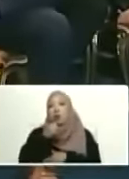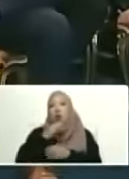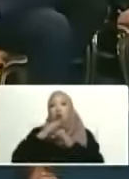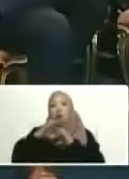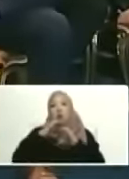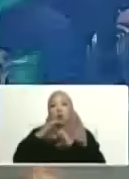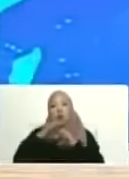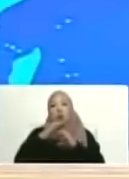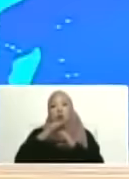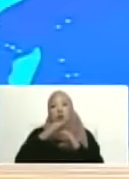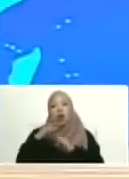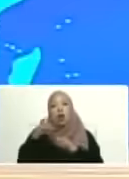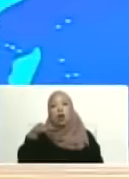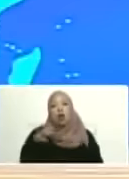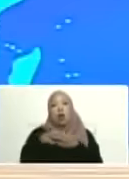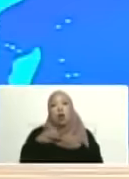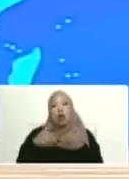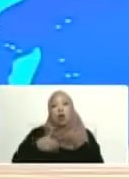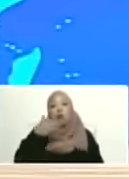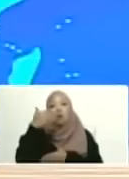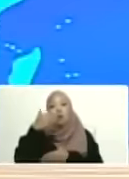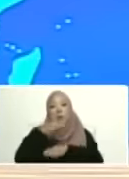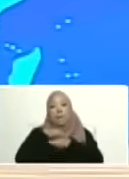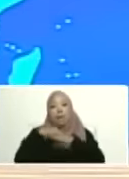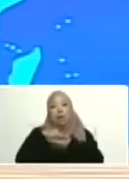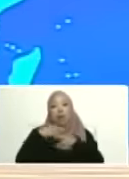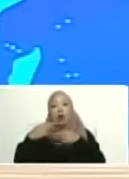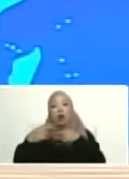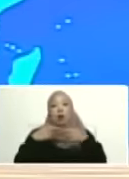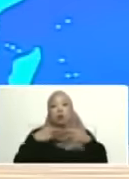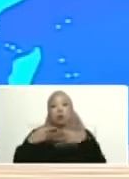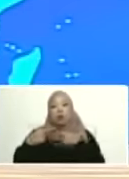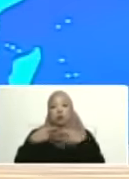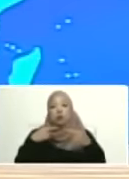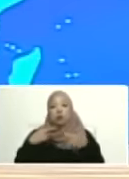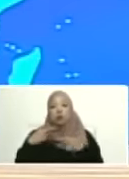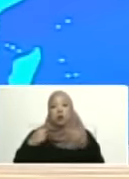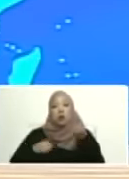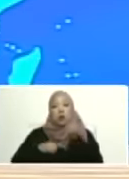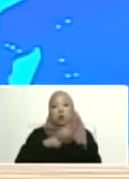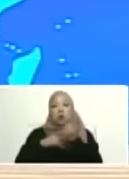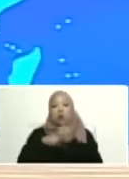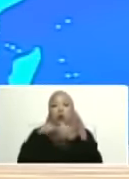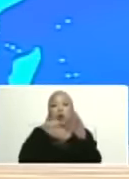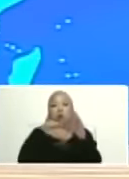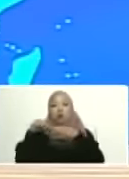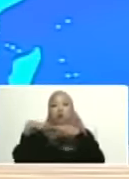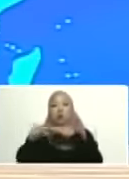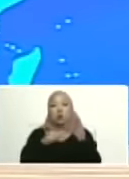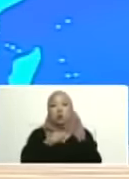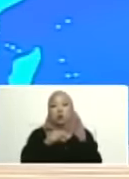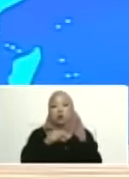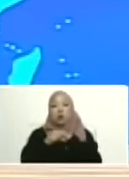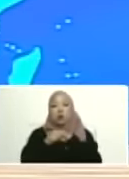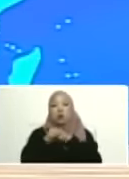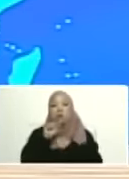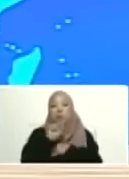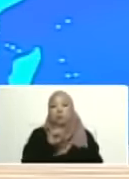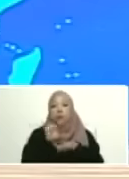comunicado, declaración conjunta de la ministra de Relaciones Exteriores de la República Cooperativa de Guyana, su excelencia